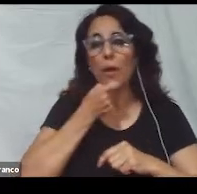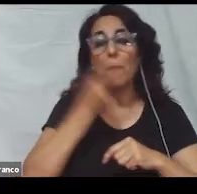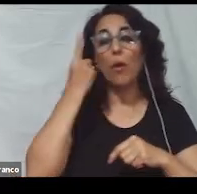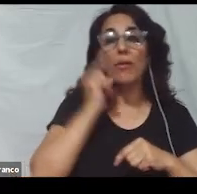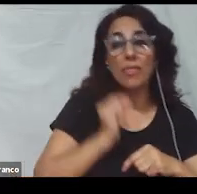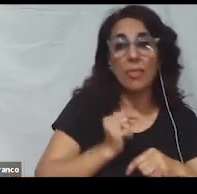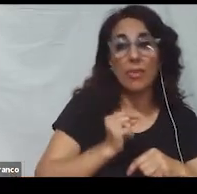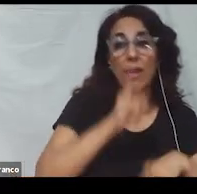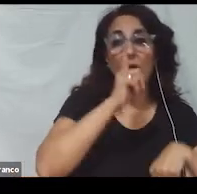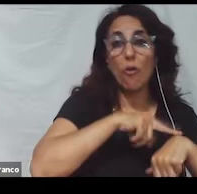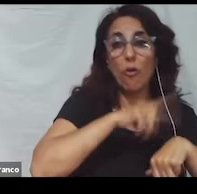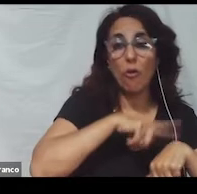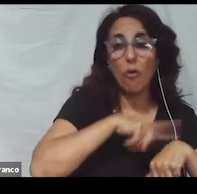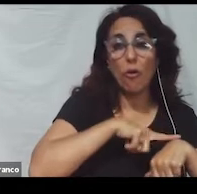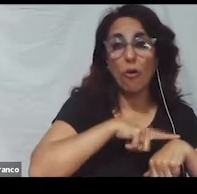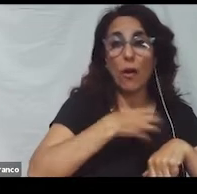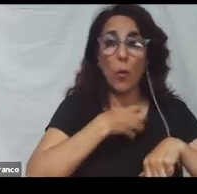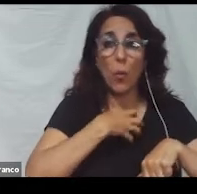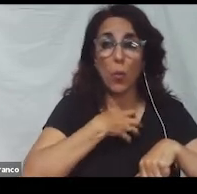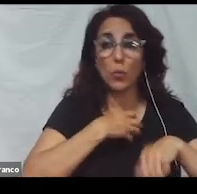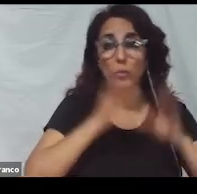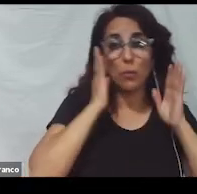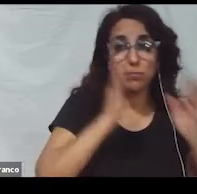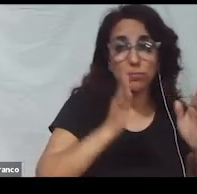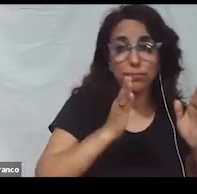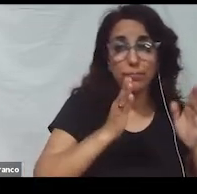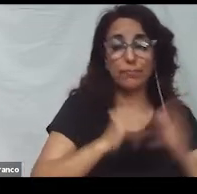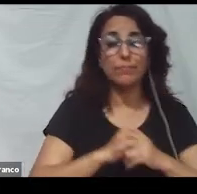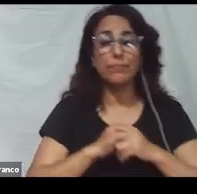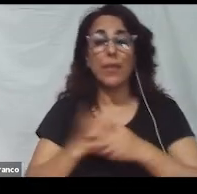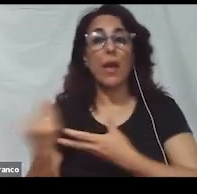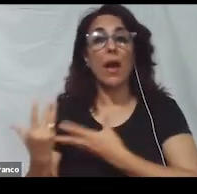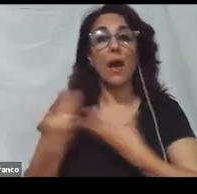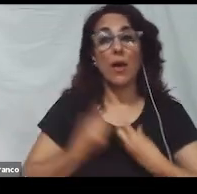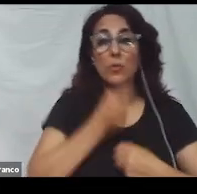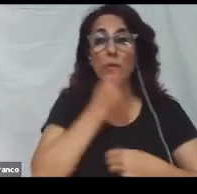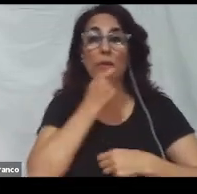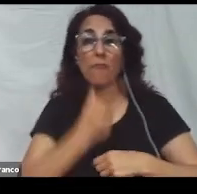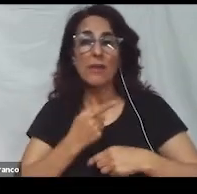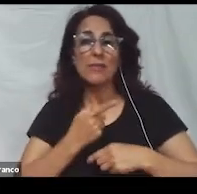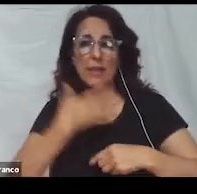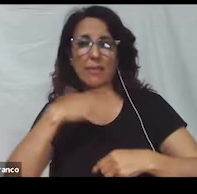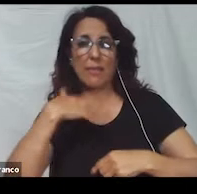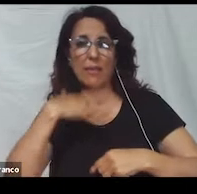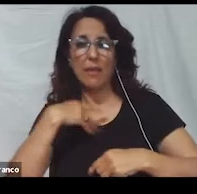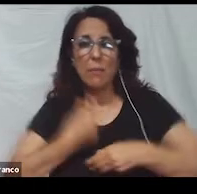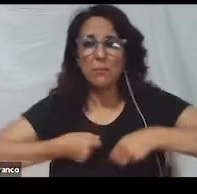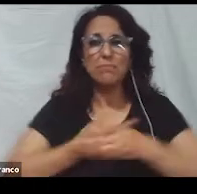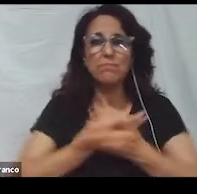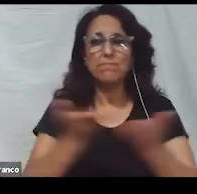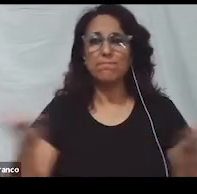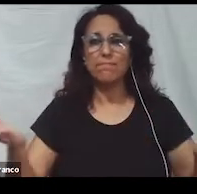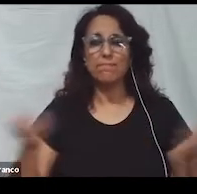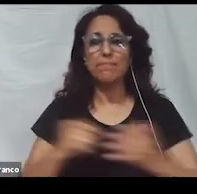este día, en esta hora, este curso. Entonces, esto ayuda a que sea fácilmente interpretable por el